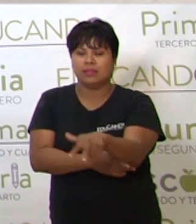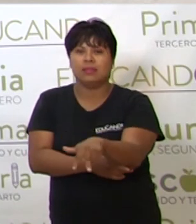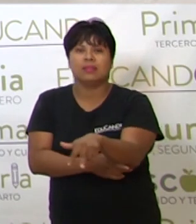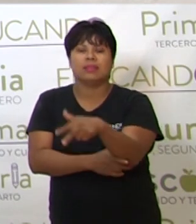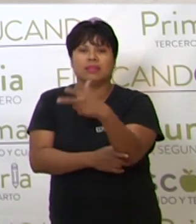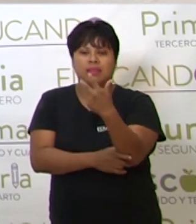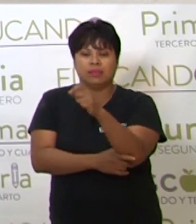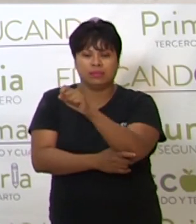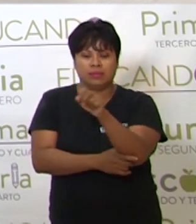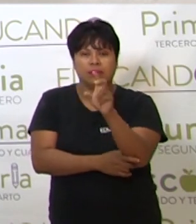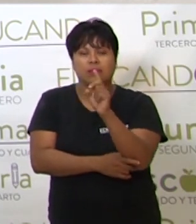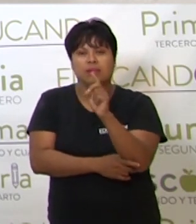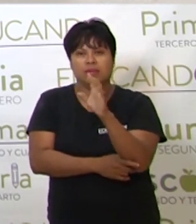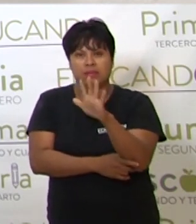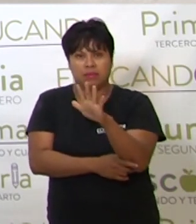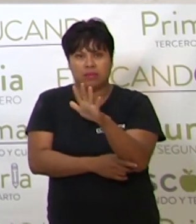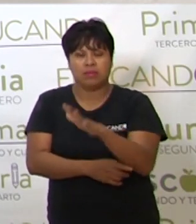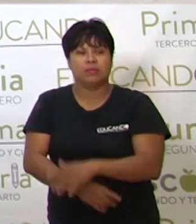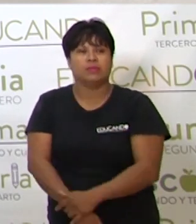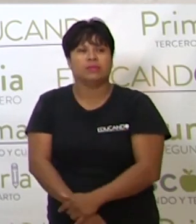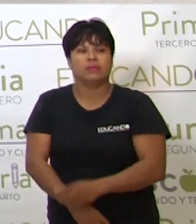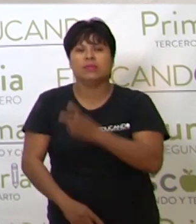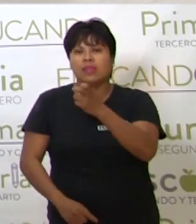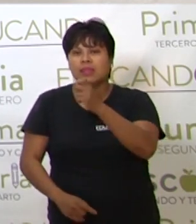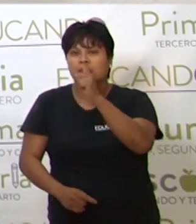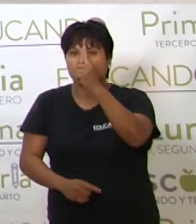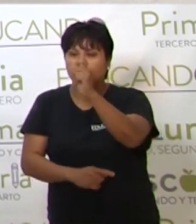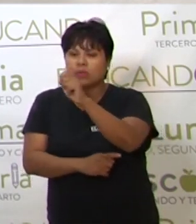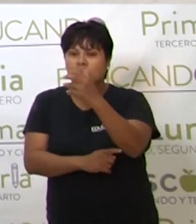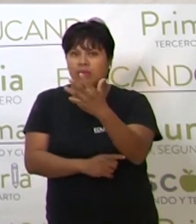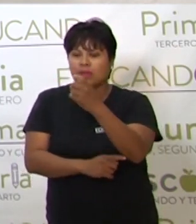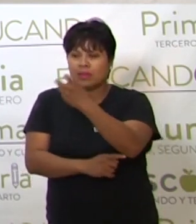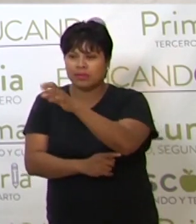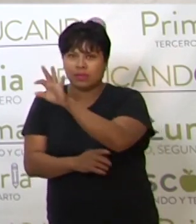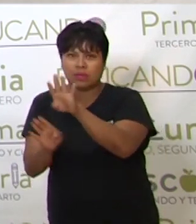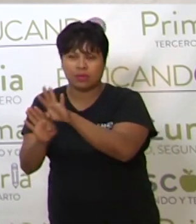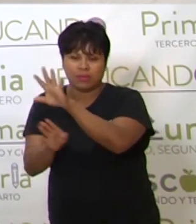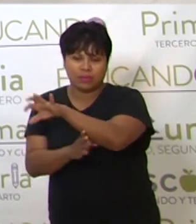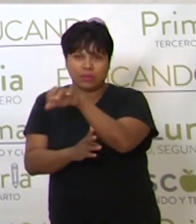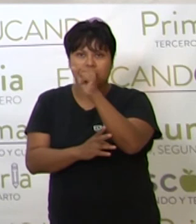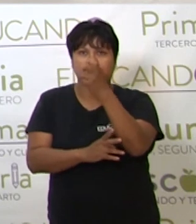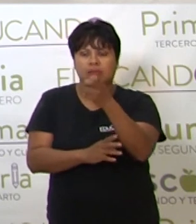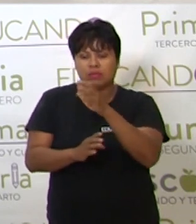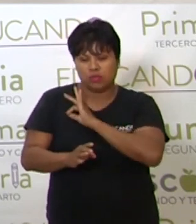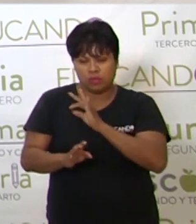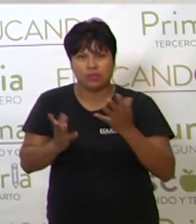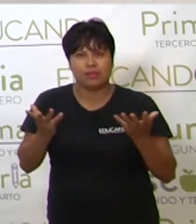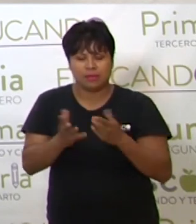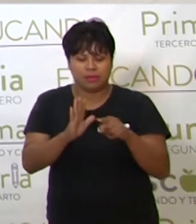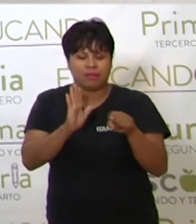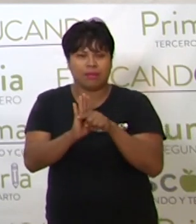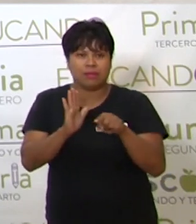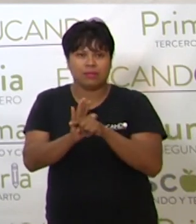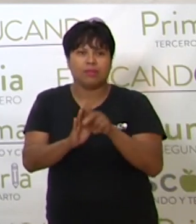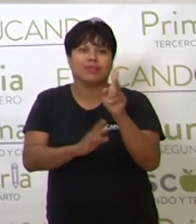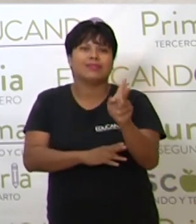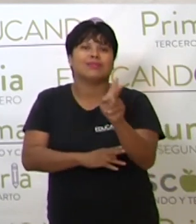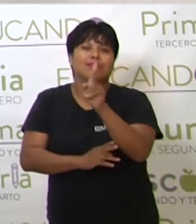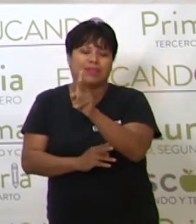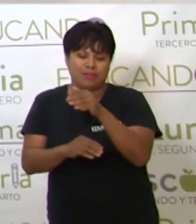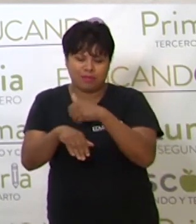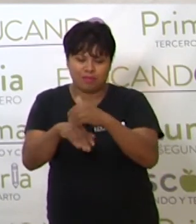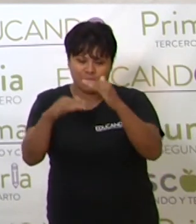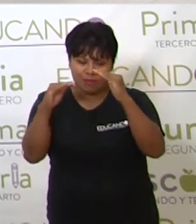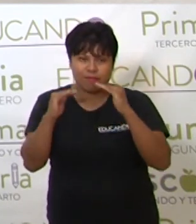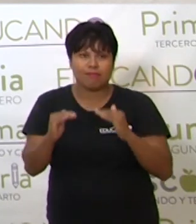sería esta parte de aquí que tomamos y haciendo ya la resta esto sí ya lo podemos recuerden sé que en las fracciones